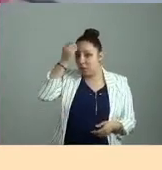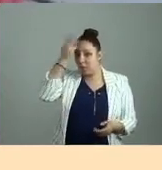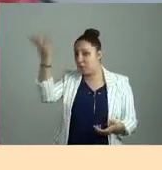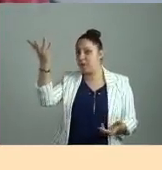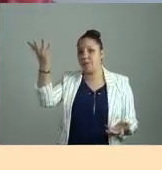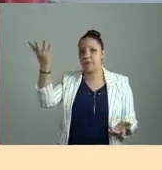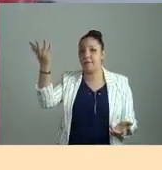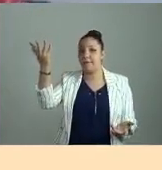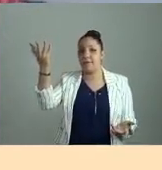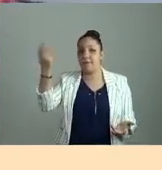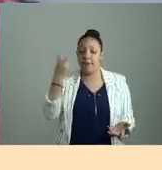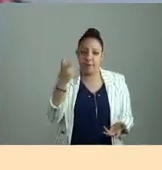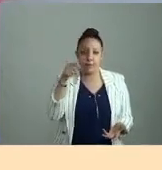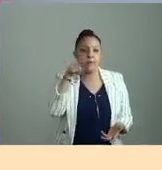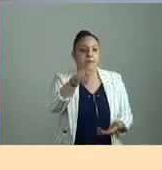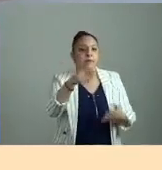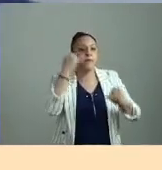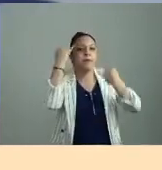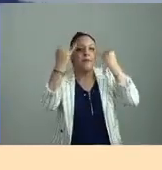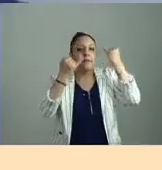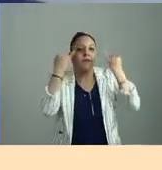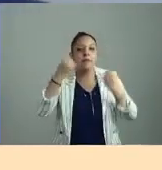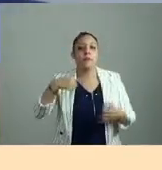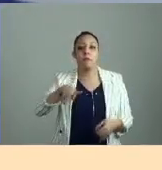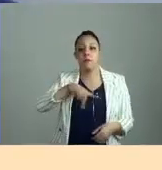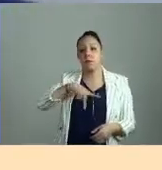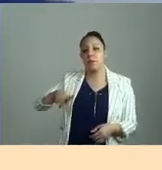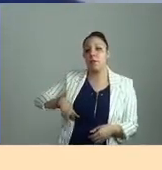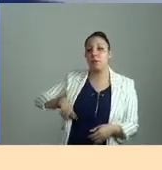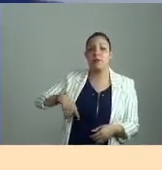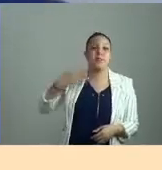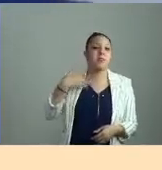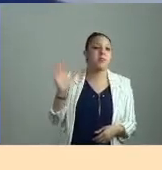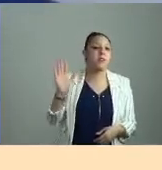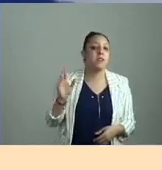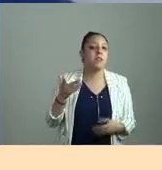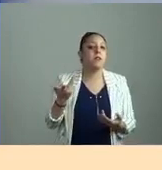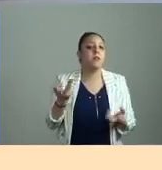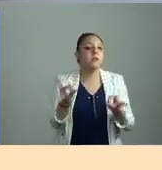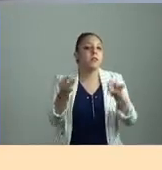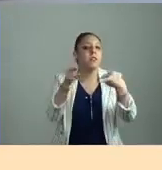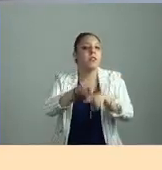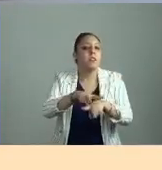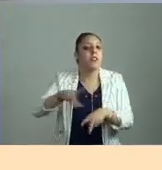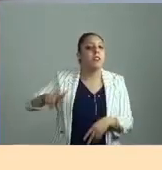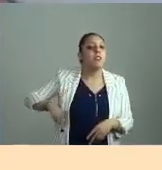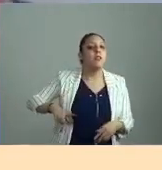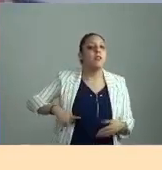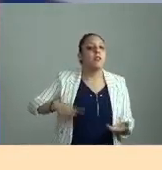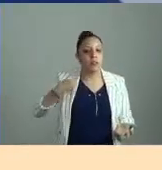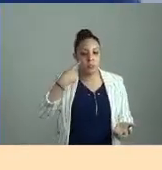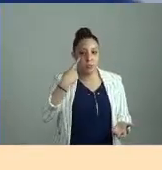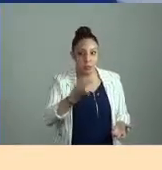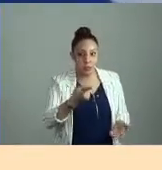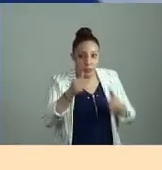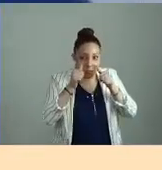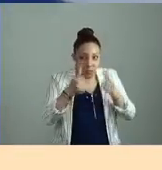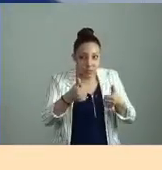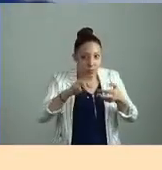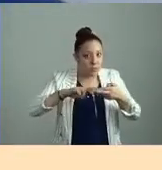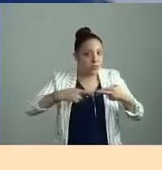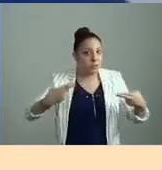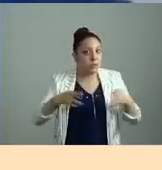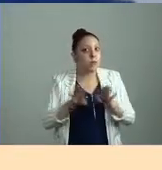puedo olvidar el estado mal estado mente olvida pero entonces discurso de cómo relacionarse es si pide un